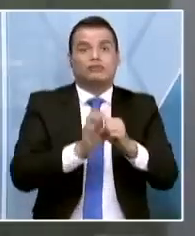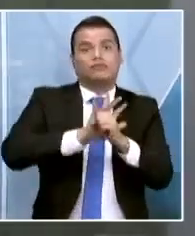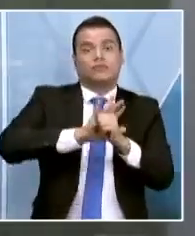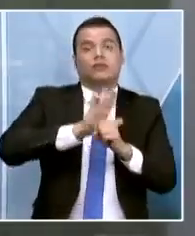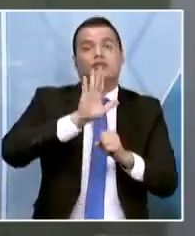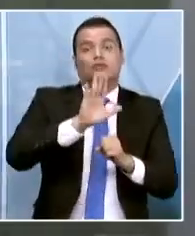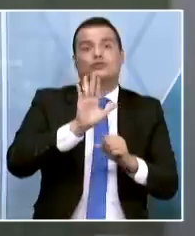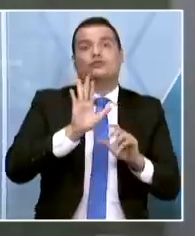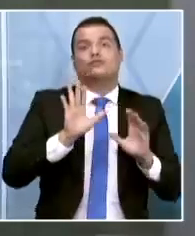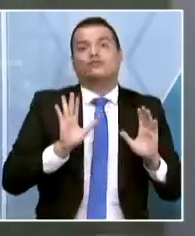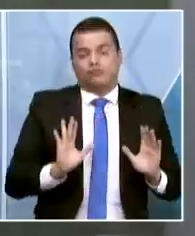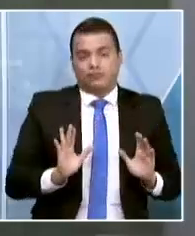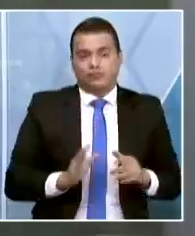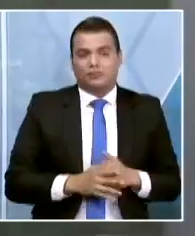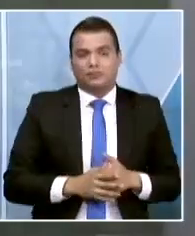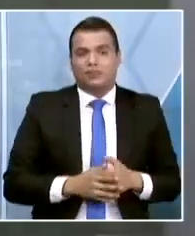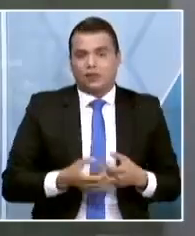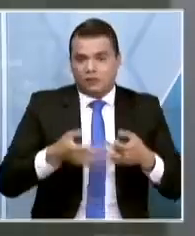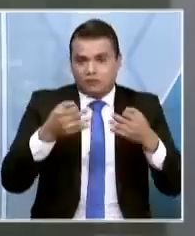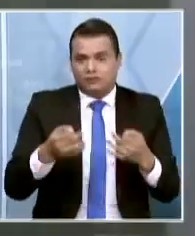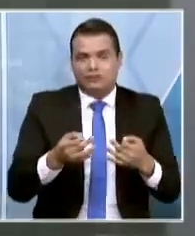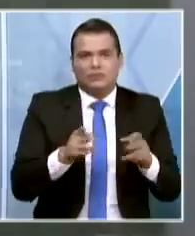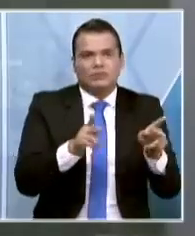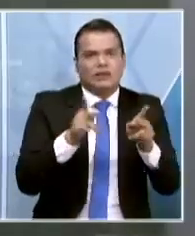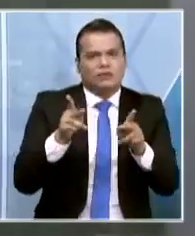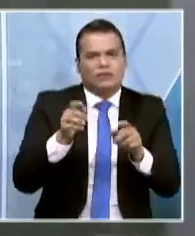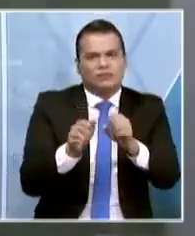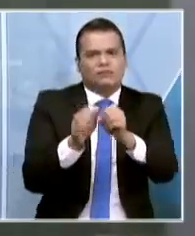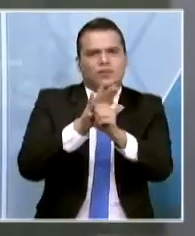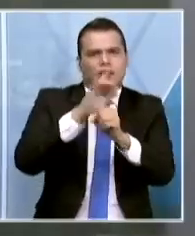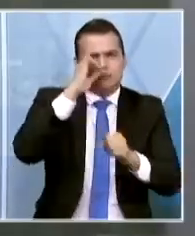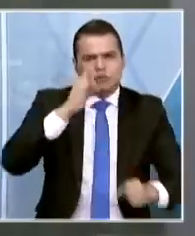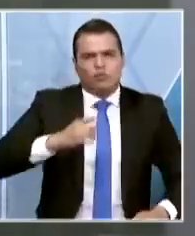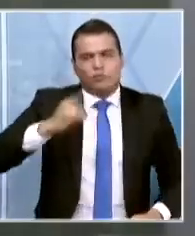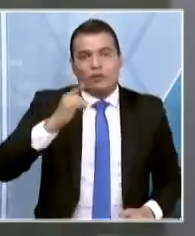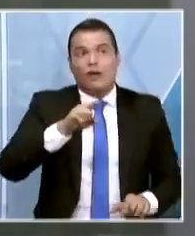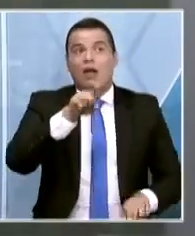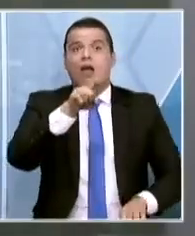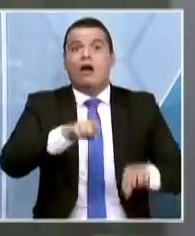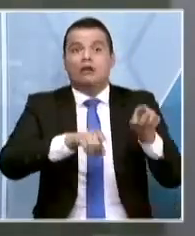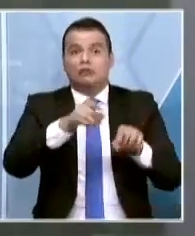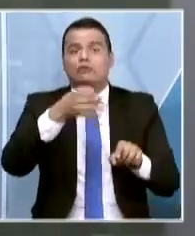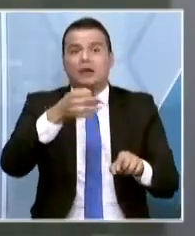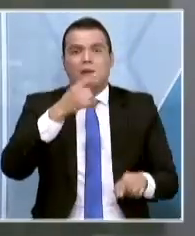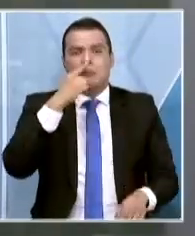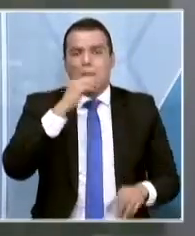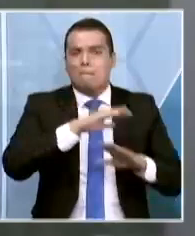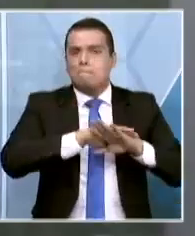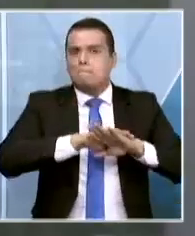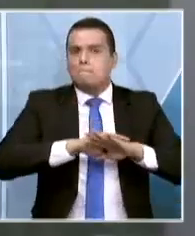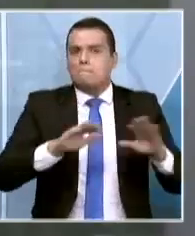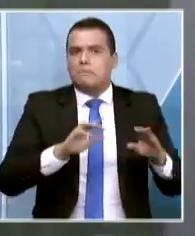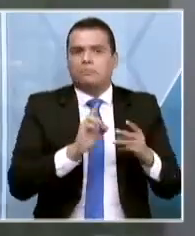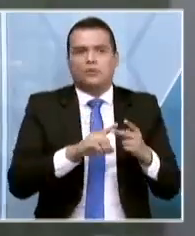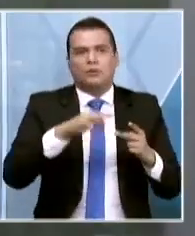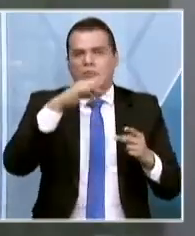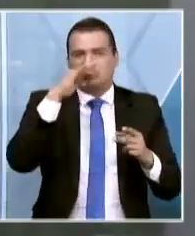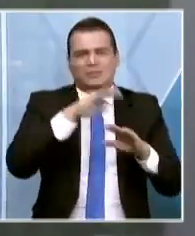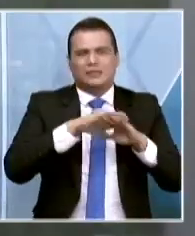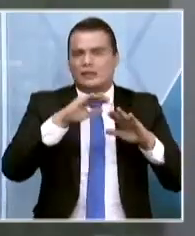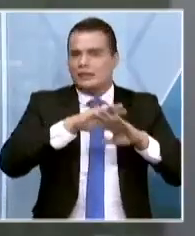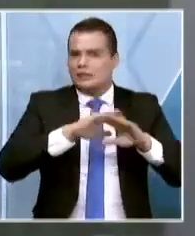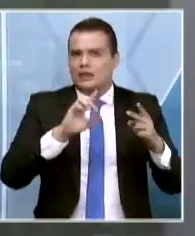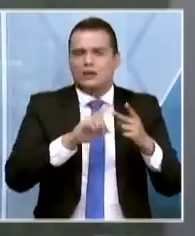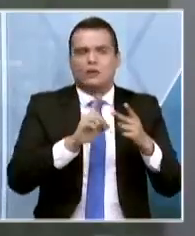contagiadas. Puede presentar pérdida del olfato y pérdida del gusto. En algunas ocasiones se presenta con diarrea